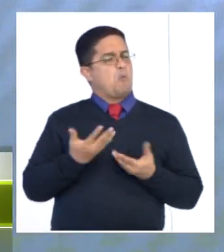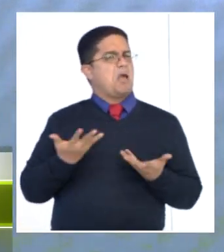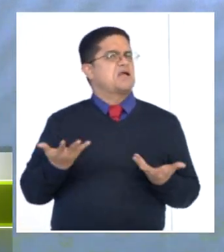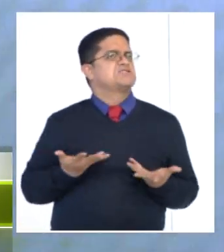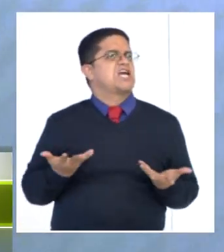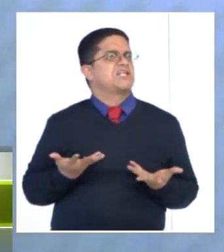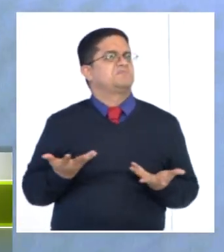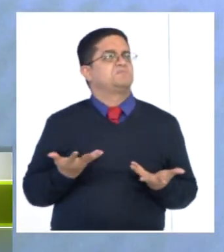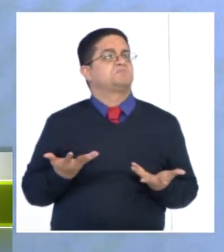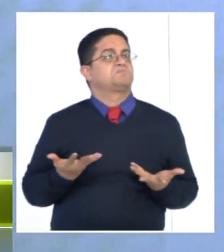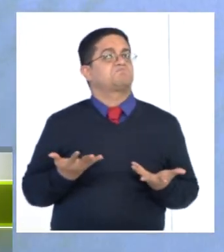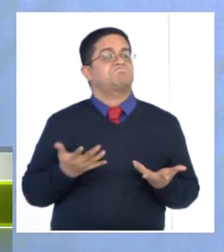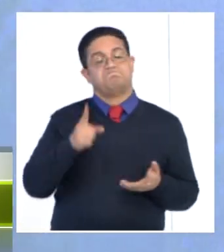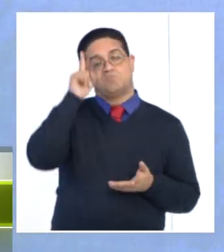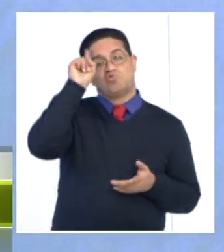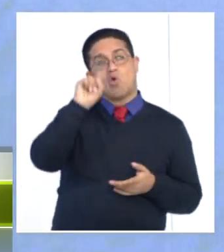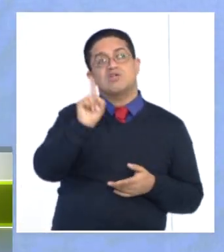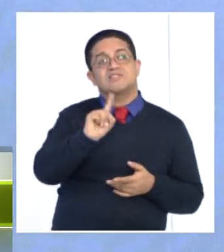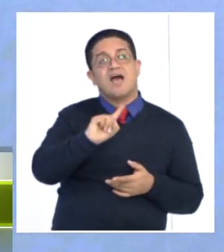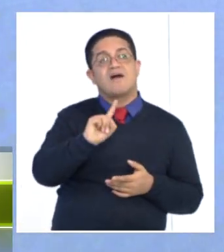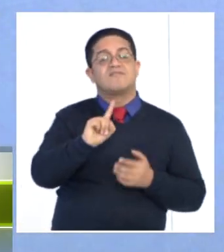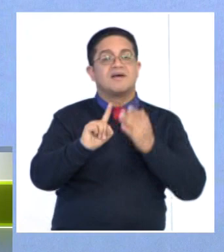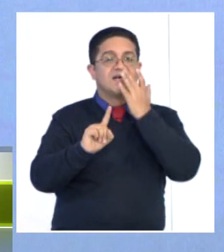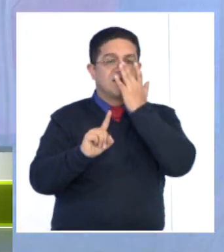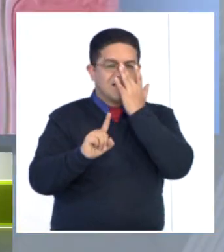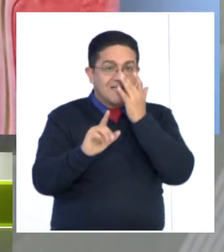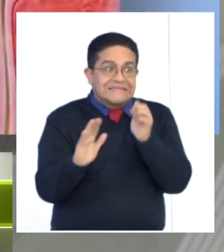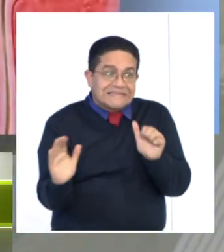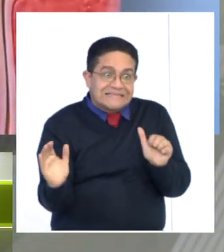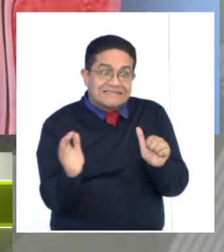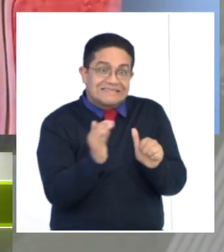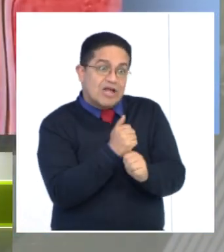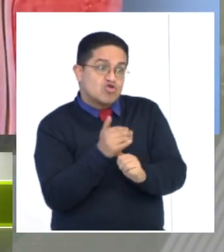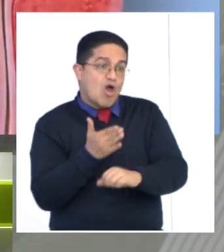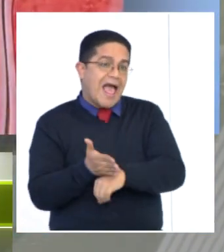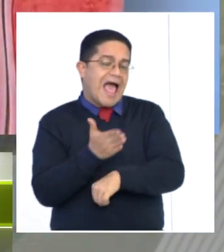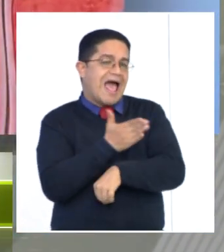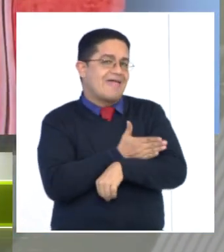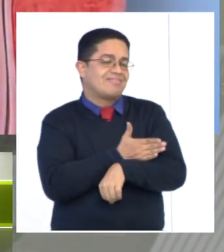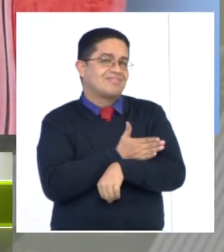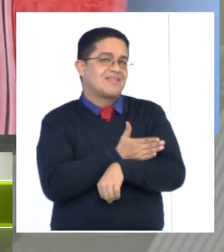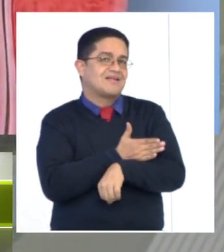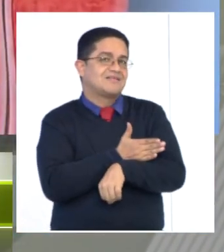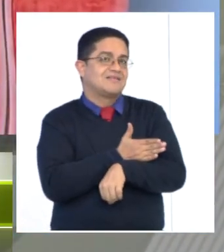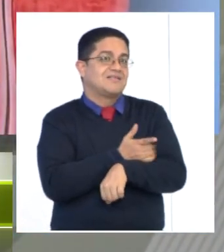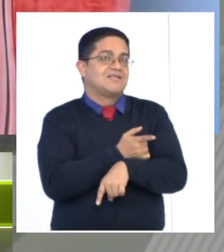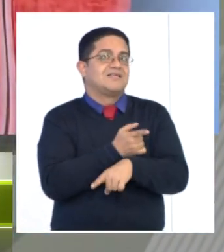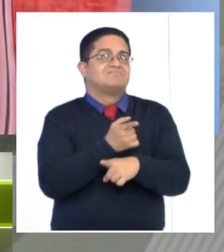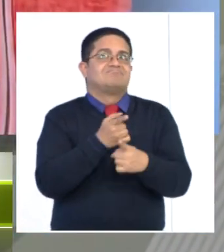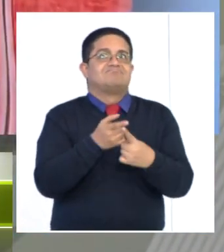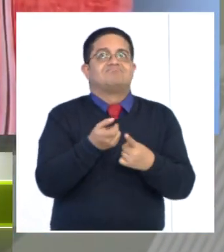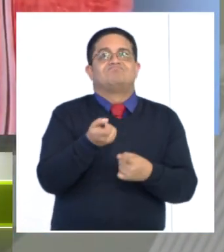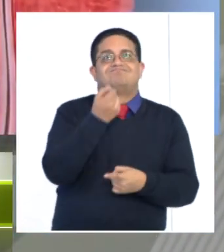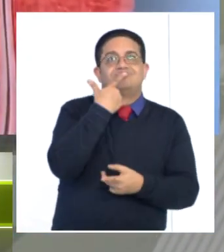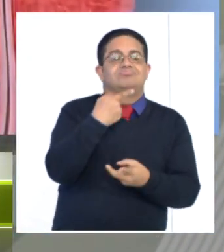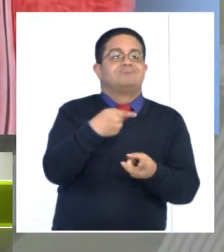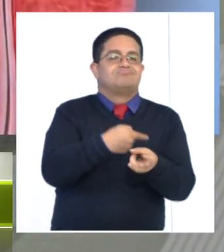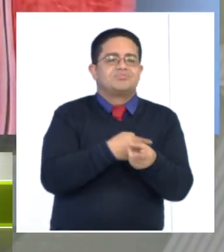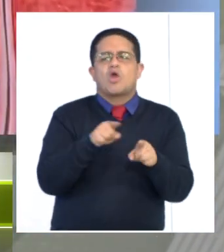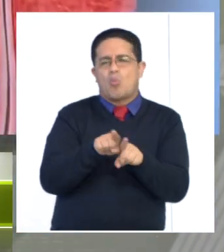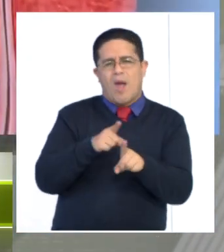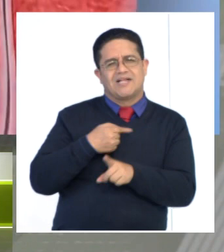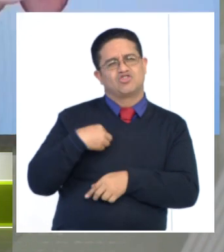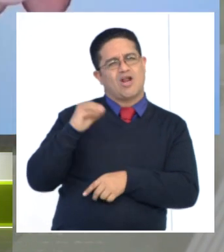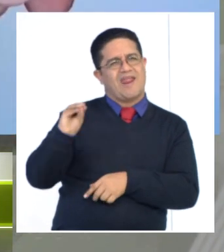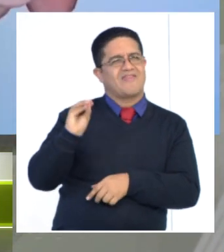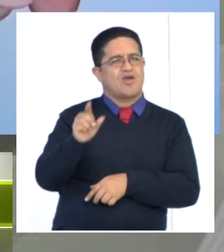Y sin saber el paciente que más bien cuando se diagnostica tan temprano no recibe tantos tipos de tratamiento. Igual lo digo yo con las pacientes, que